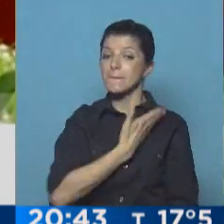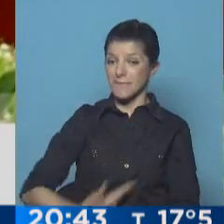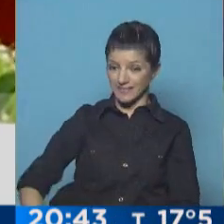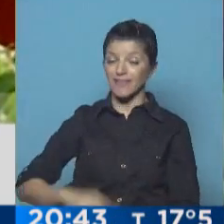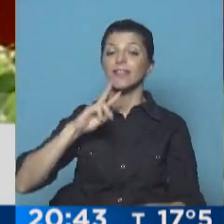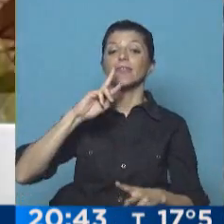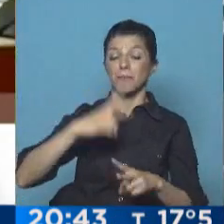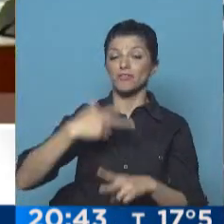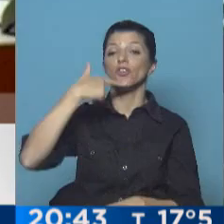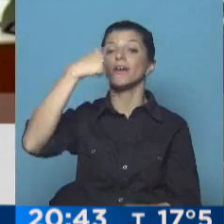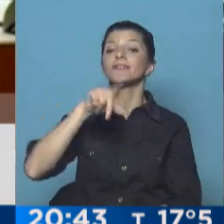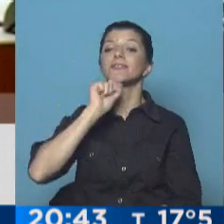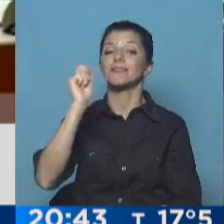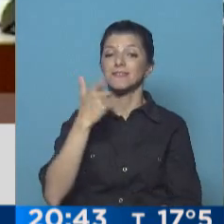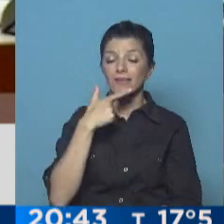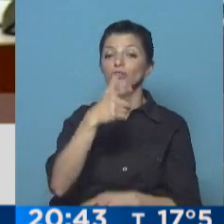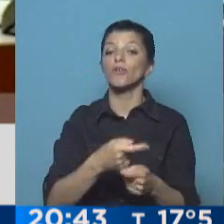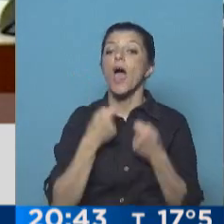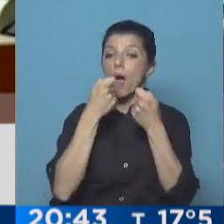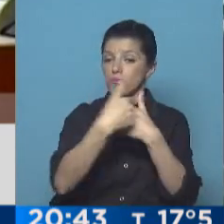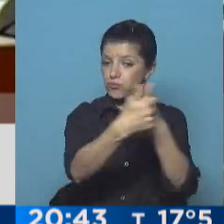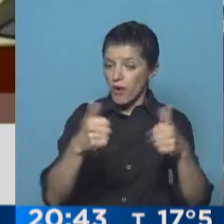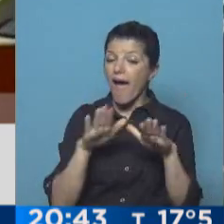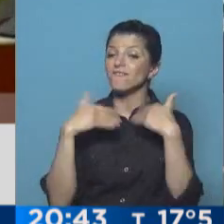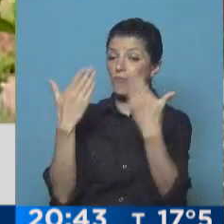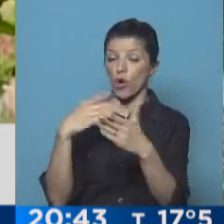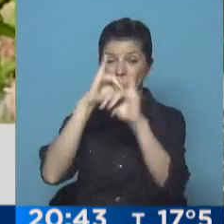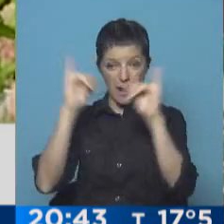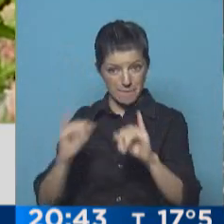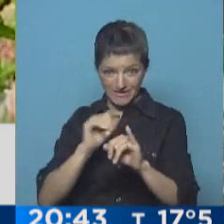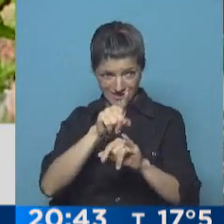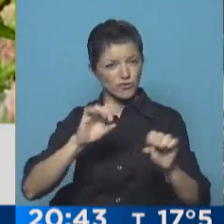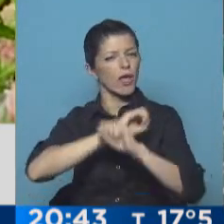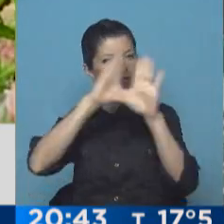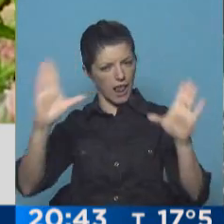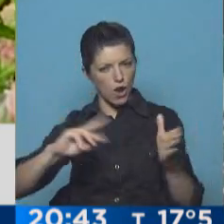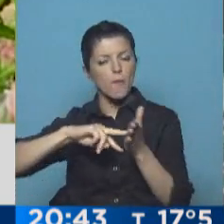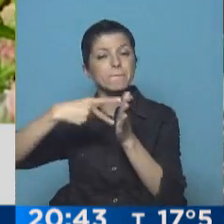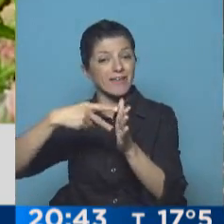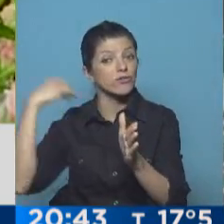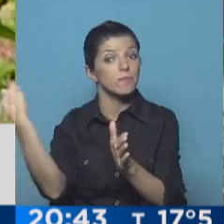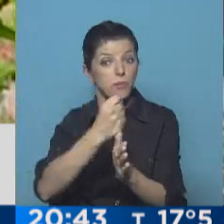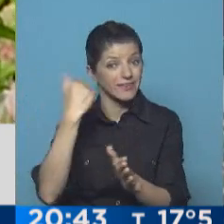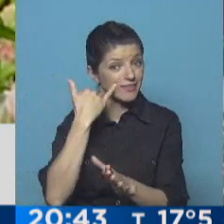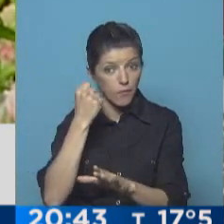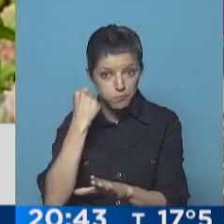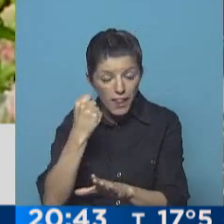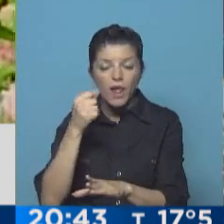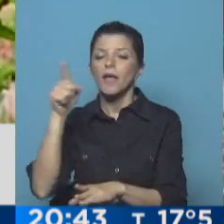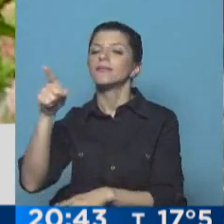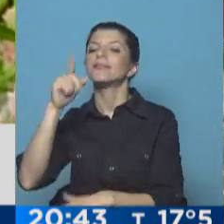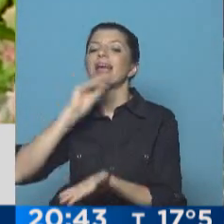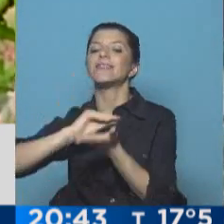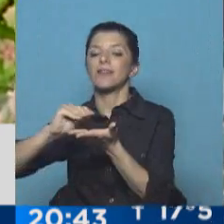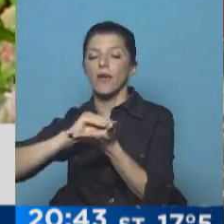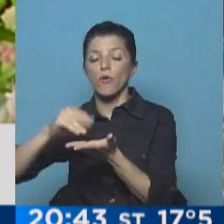tiene mayoría a favor de la paz, eso está claro, se están dando pasos concretos. De hecho, el senador Navarro